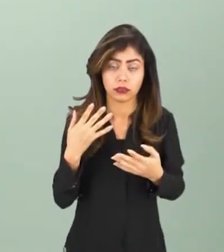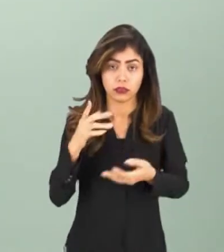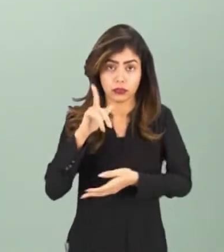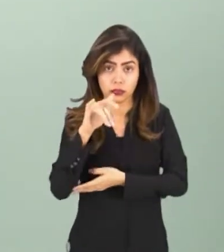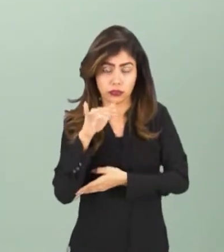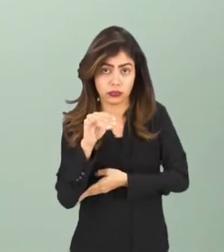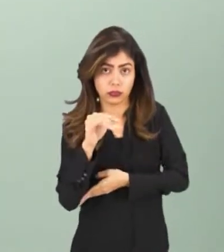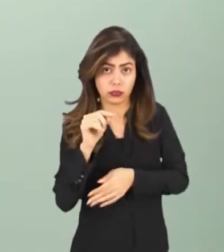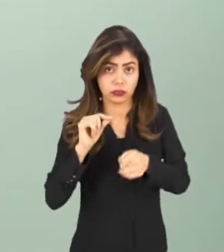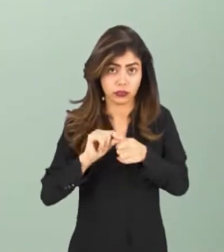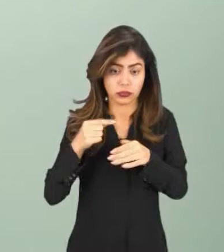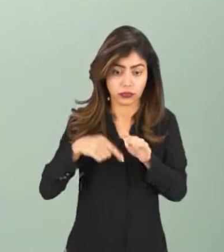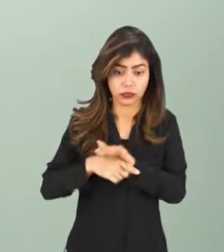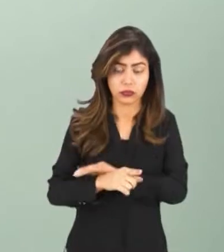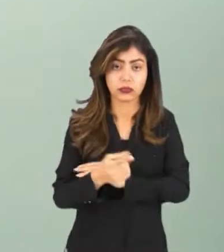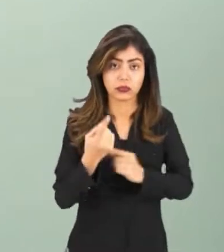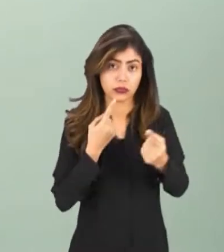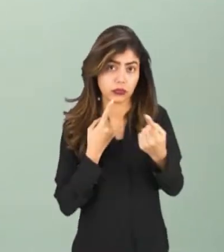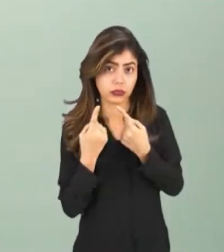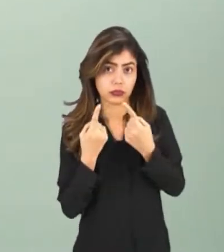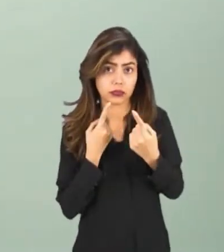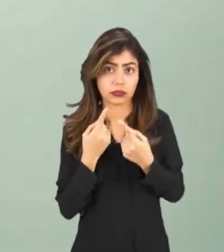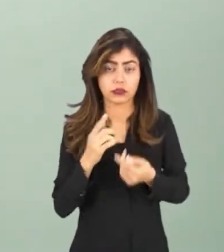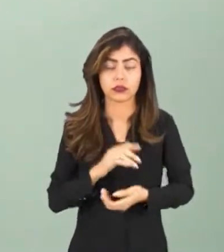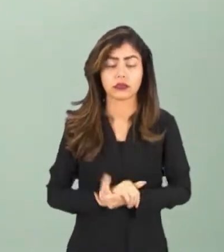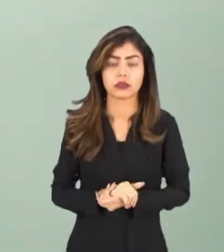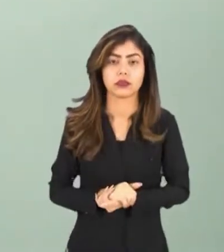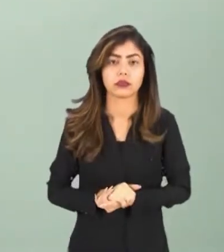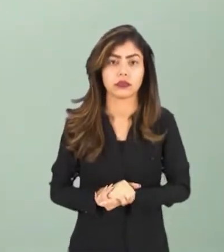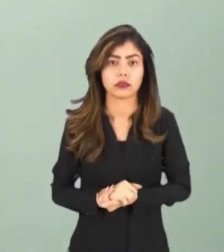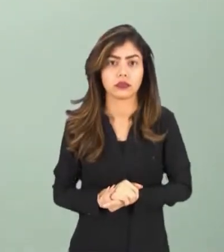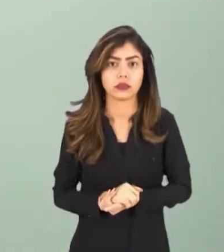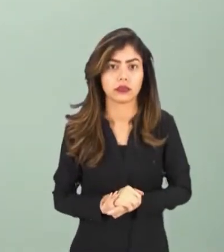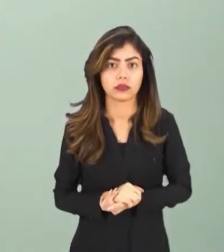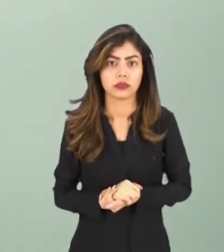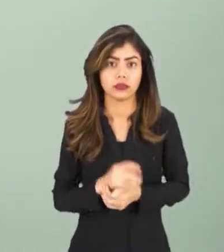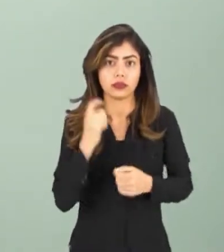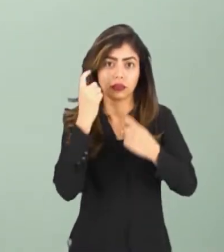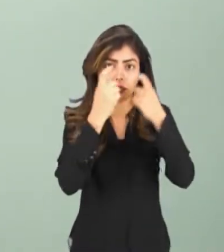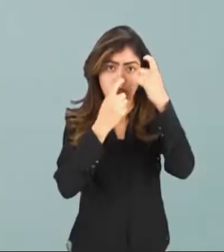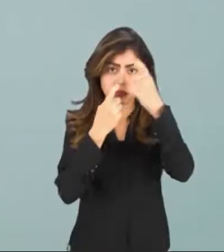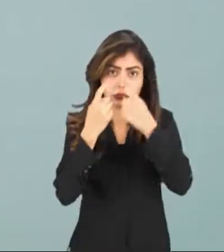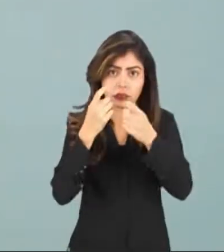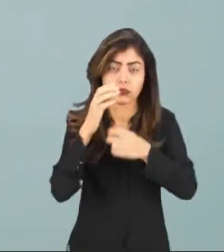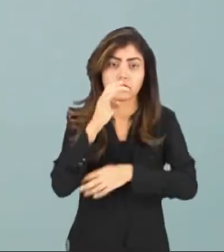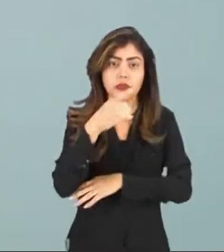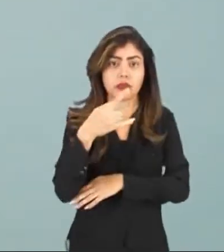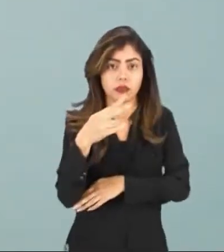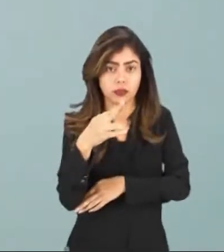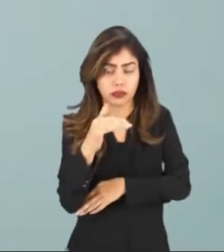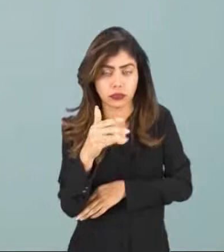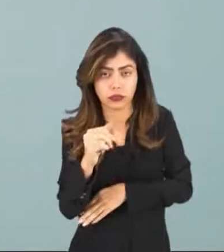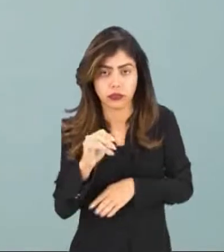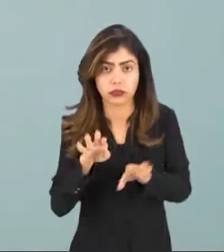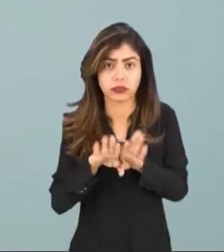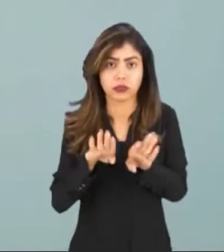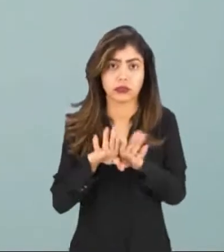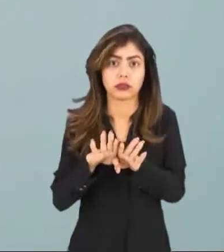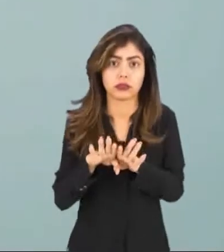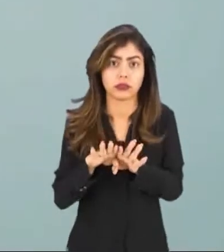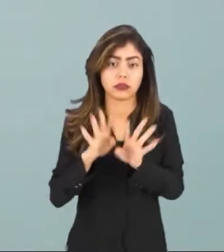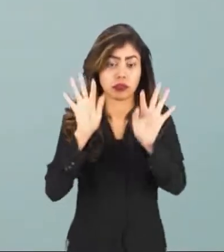que van a introducir el discurso o sea expresiones de introducción y las expresiones de